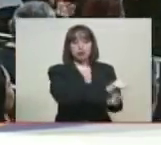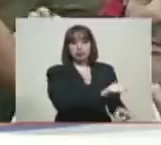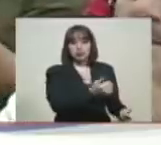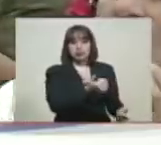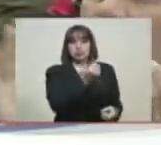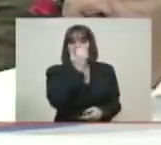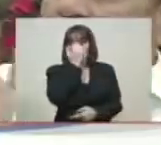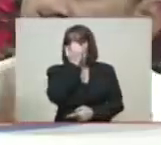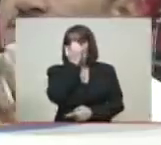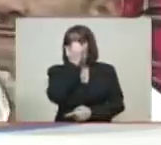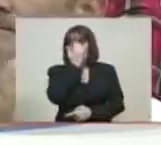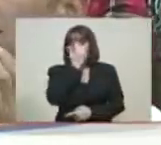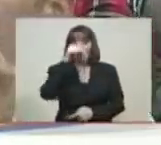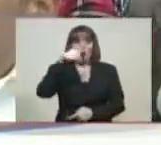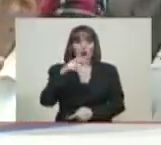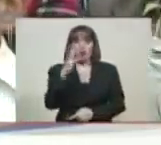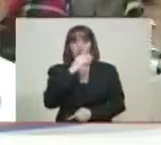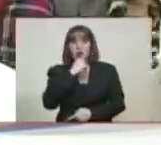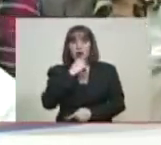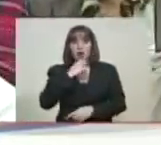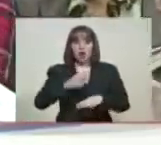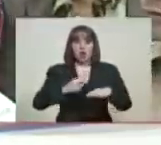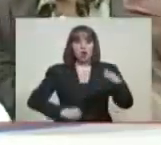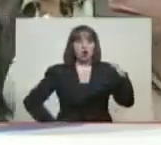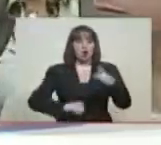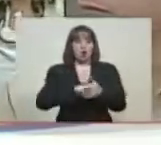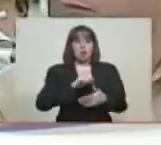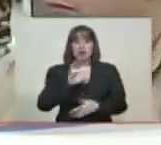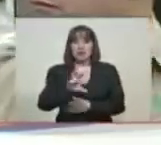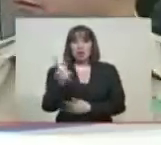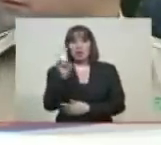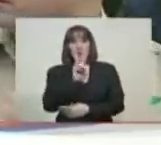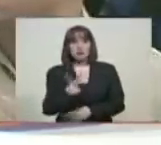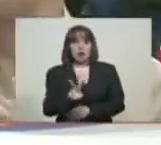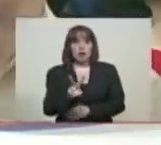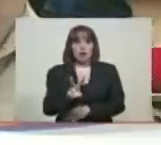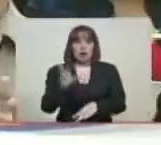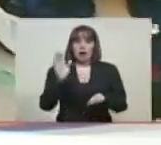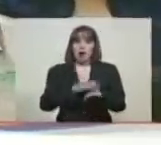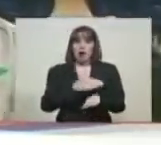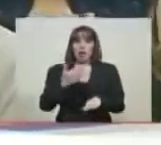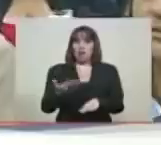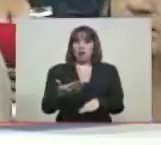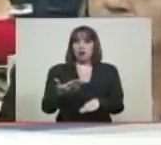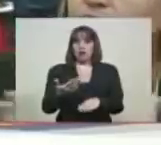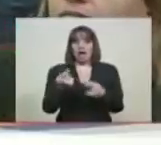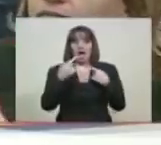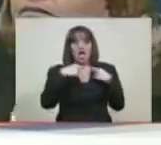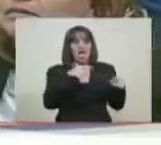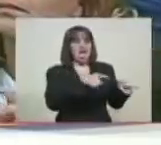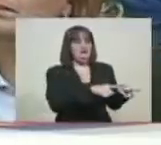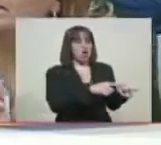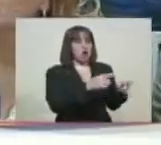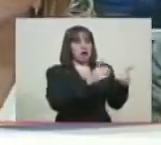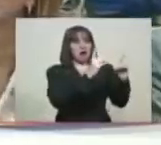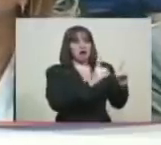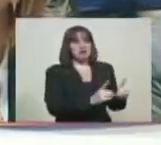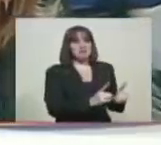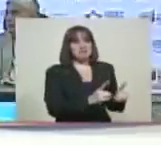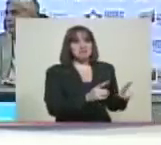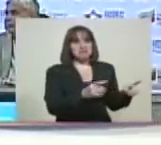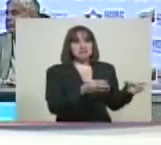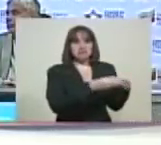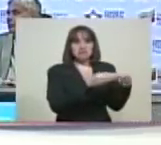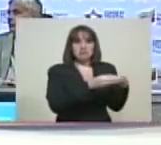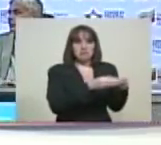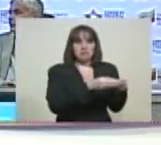hoy no hay golpe de estado en venezuela o intento de golpe de estado en venezuela no es porque ellos no quieran porque están compilando